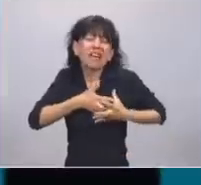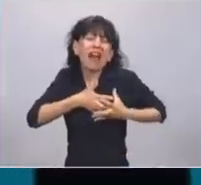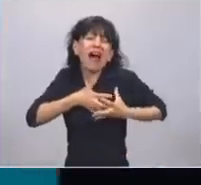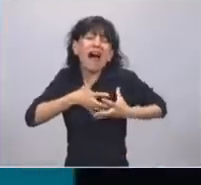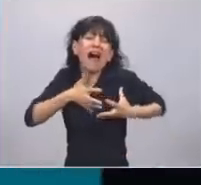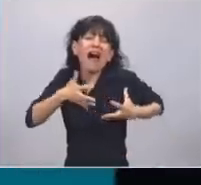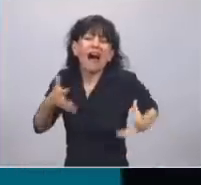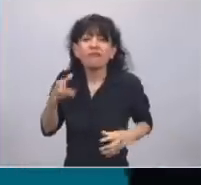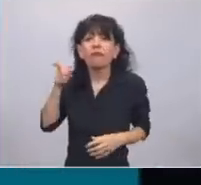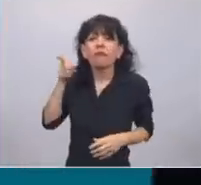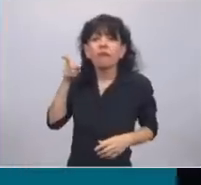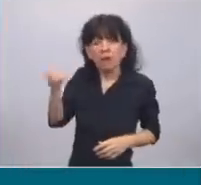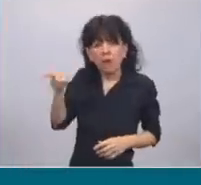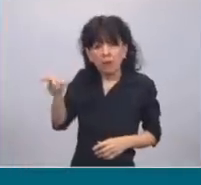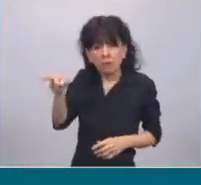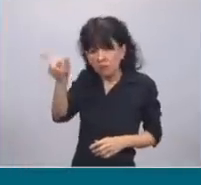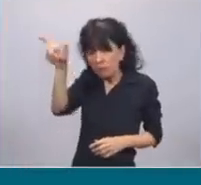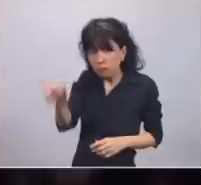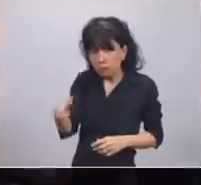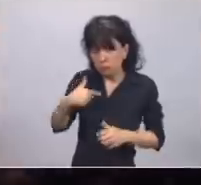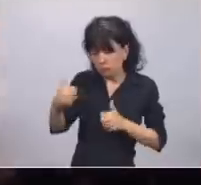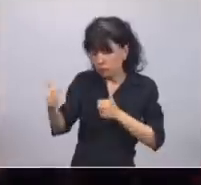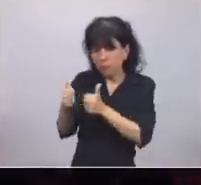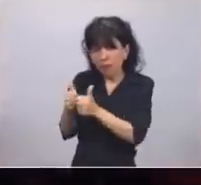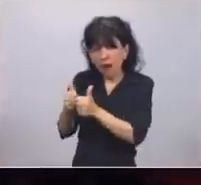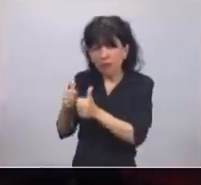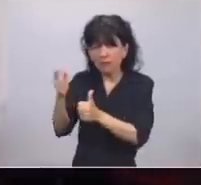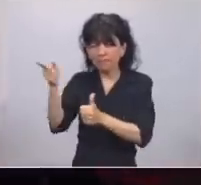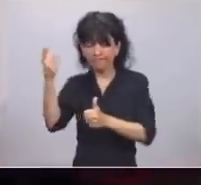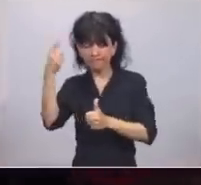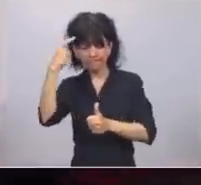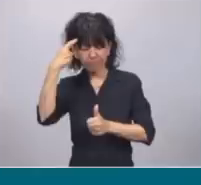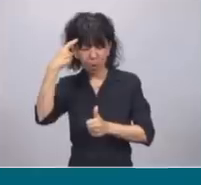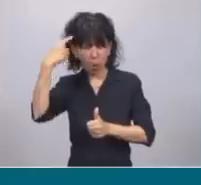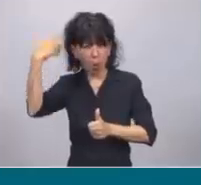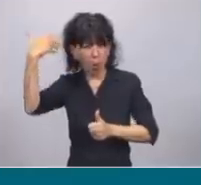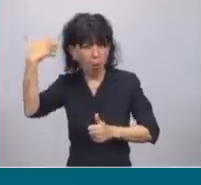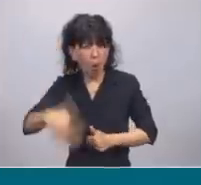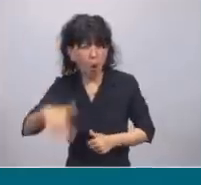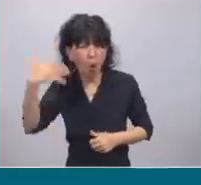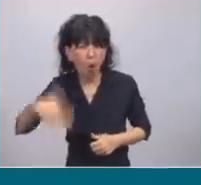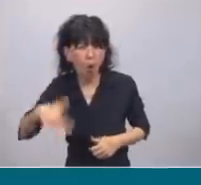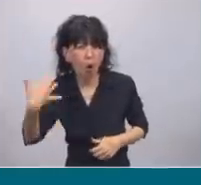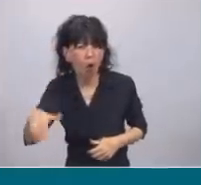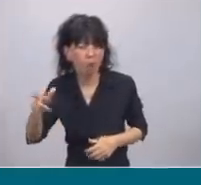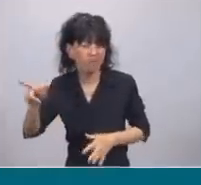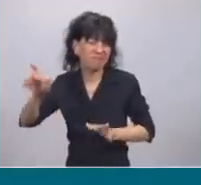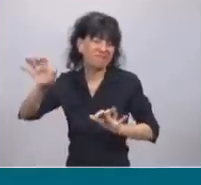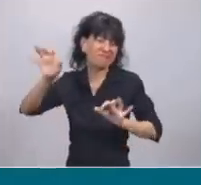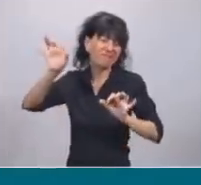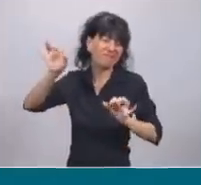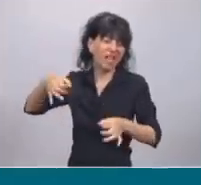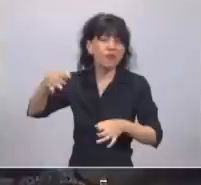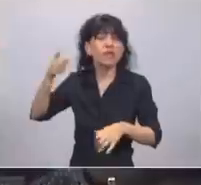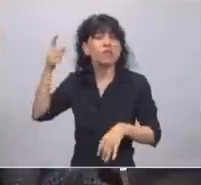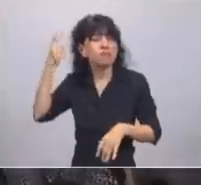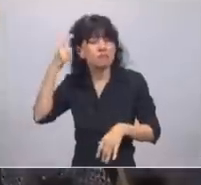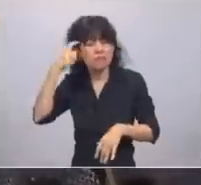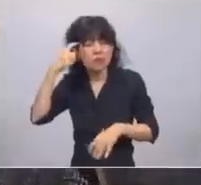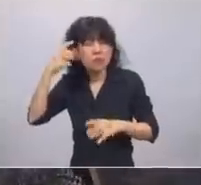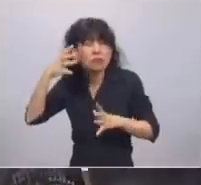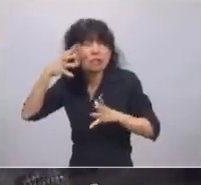un dirigente con una enorme cabeza y un enorme talento. Y no me refiero al tamaño, Leandro,